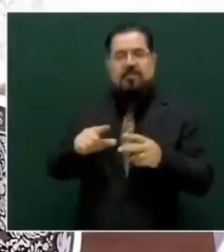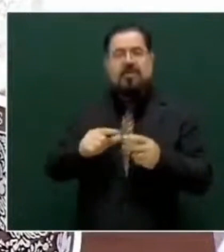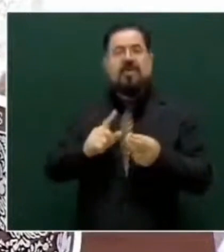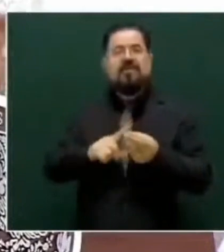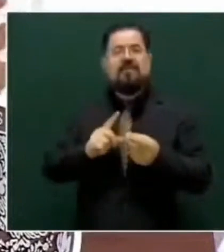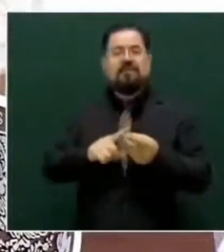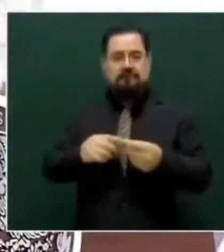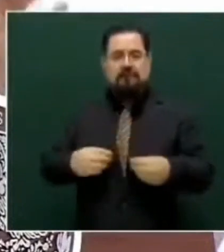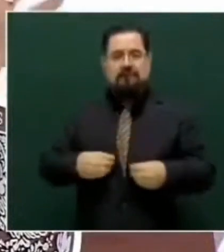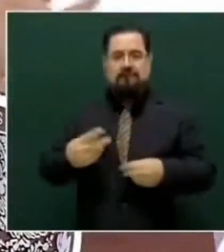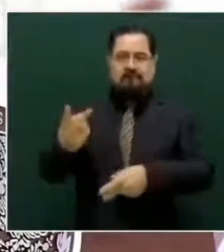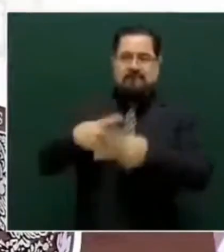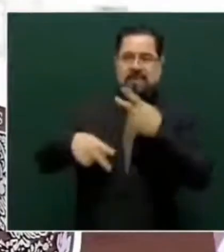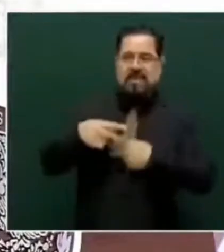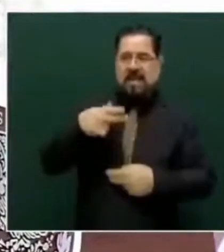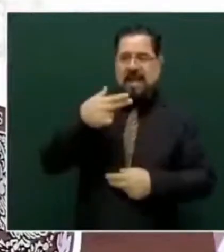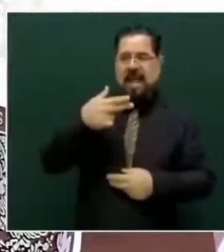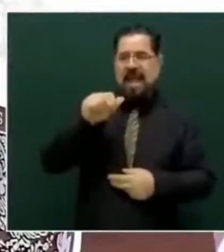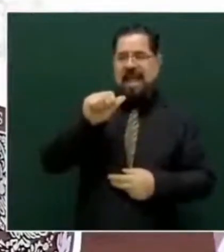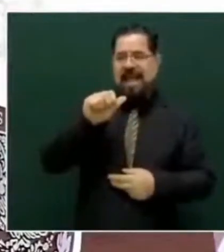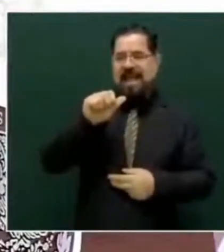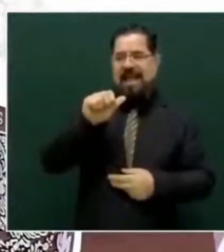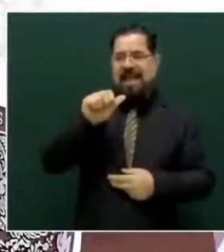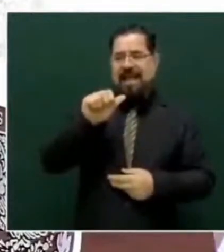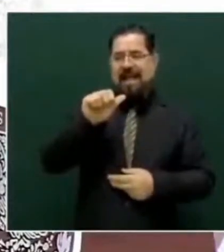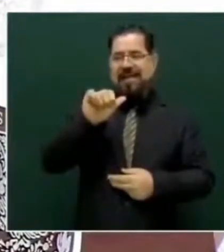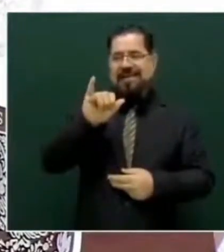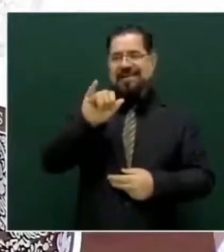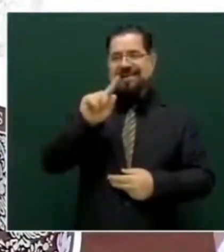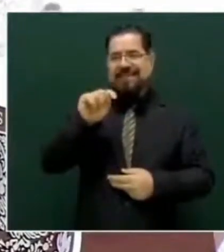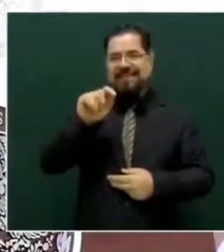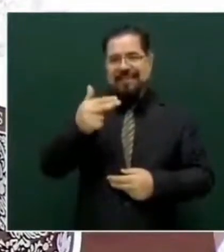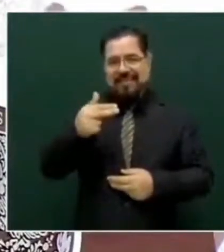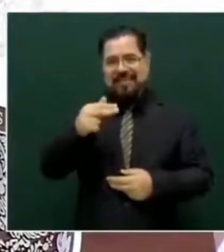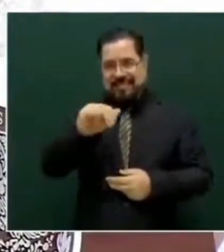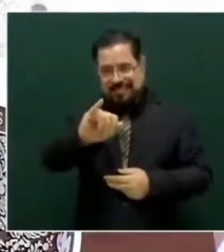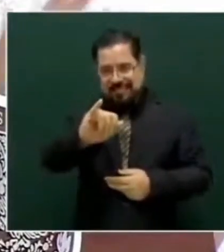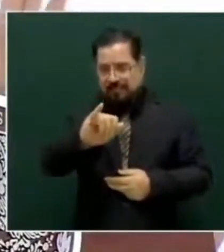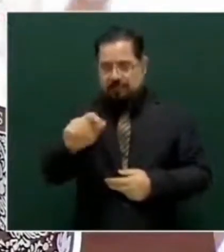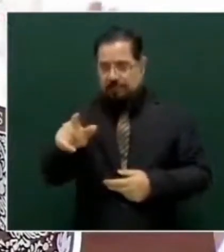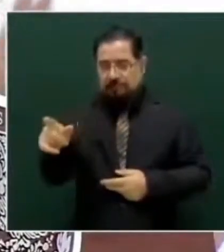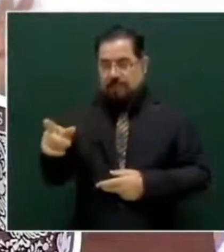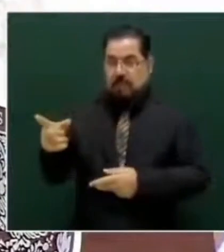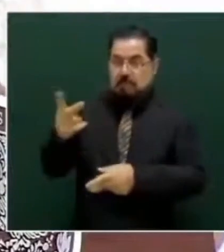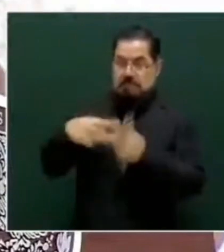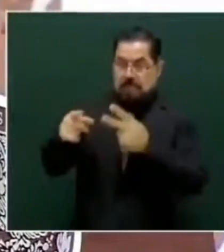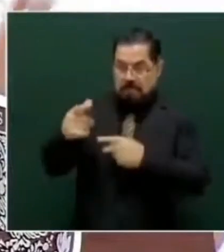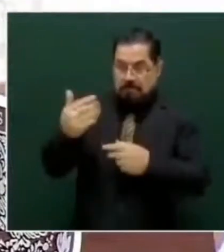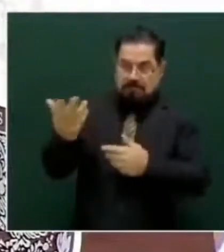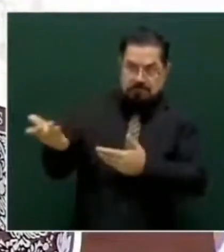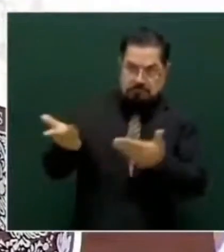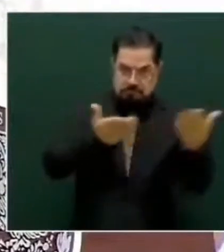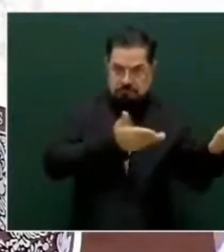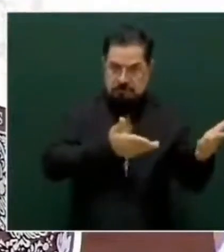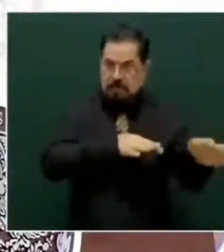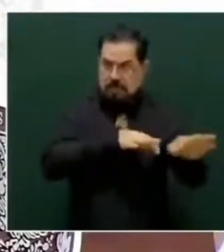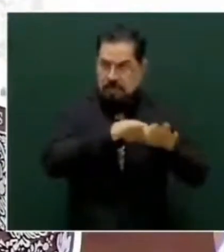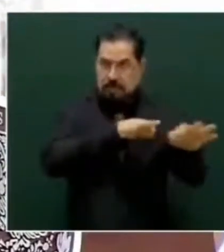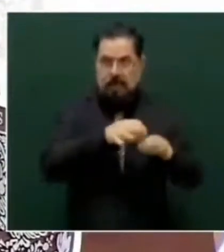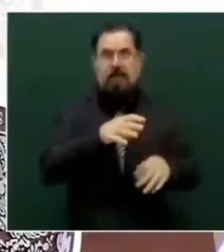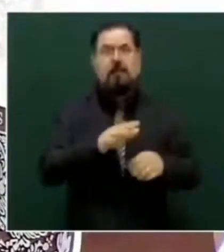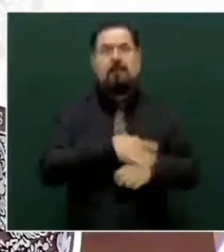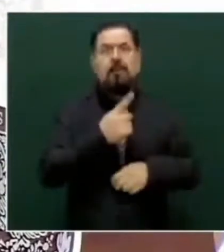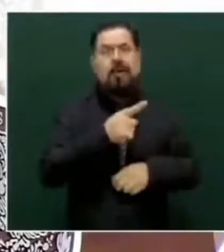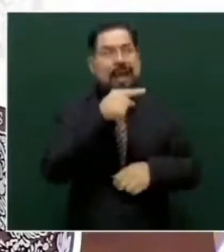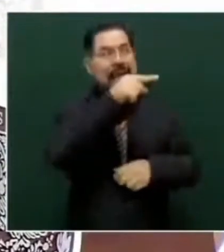momento ahí, y la necesidad de mano de obra en Otay 2, por ejemplo, que nos dijeron que necesitan un número importante, y